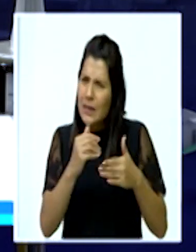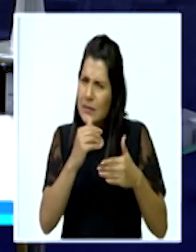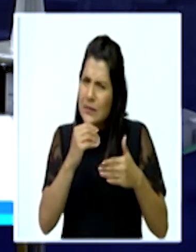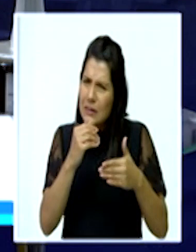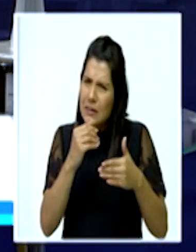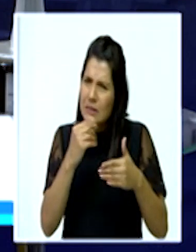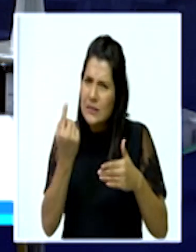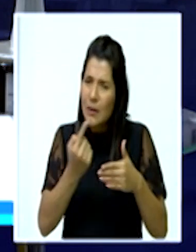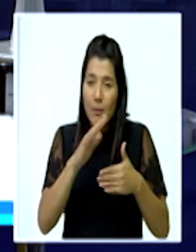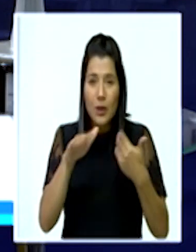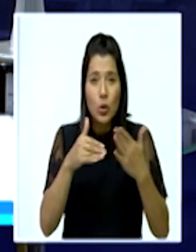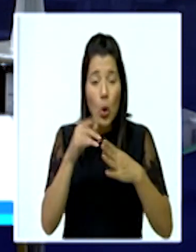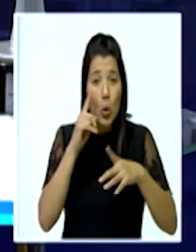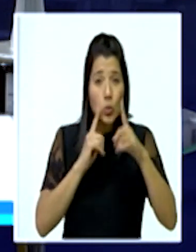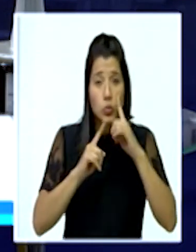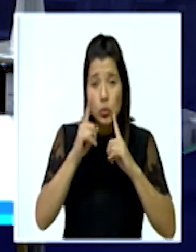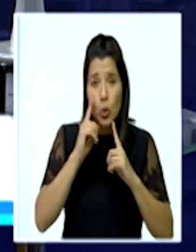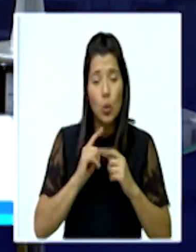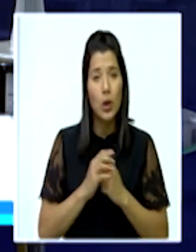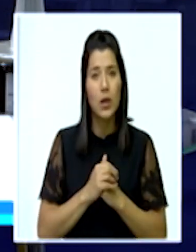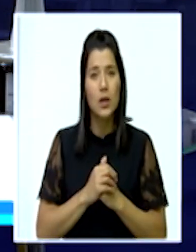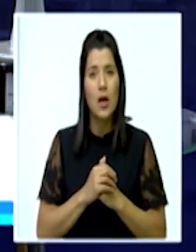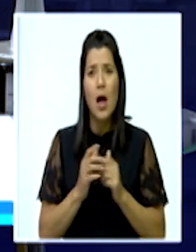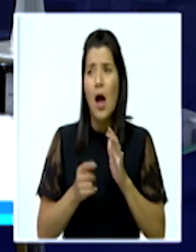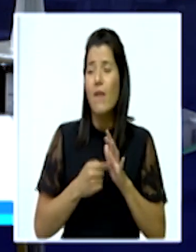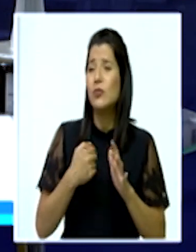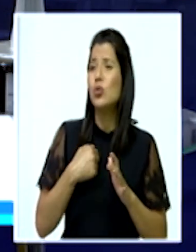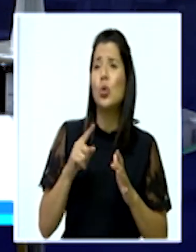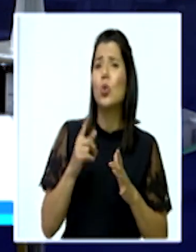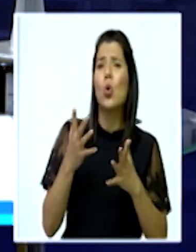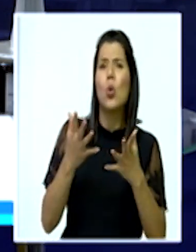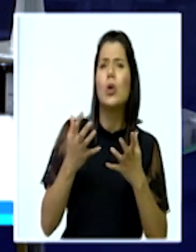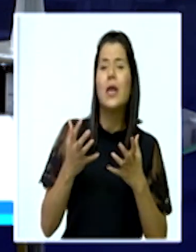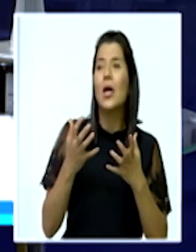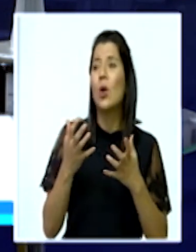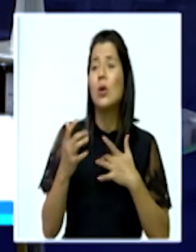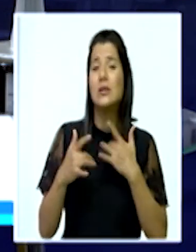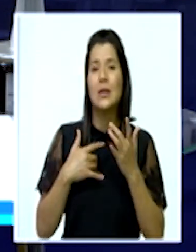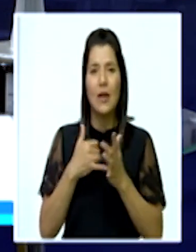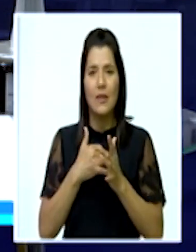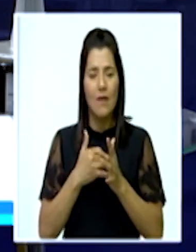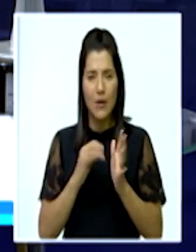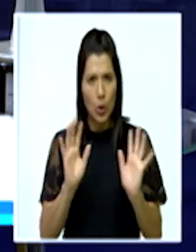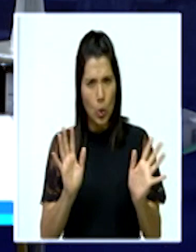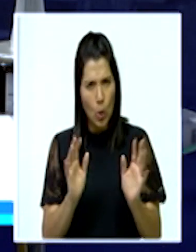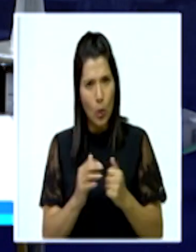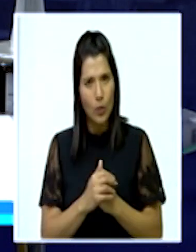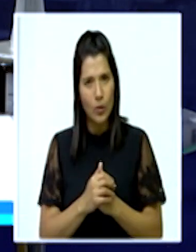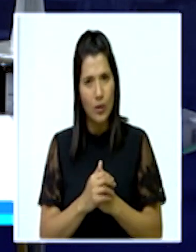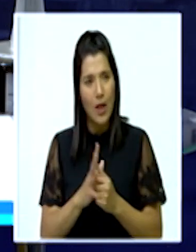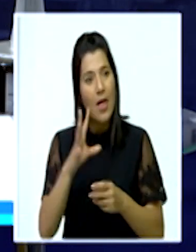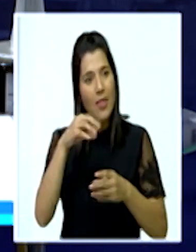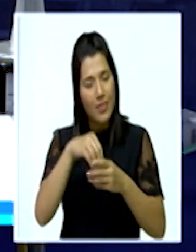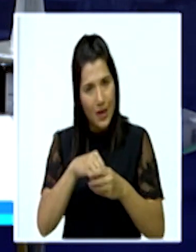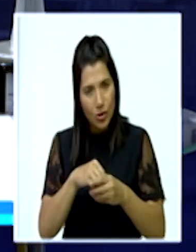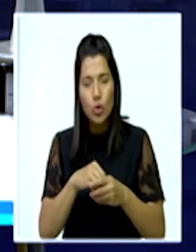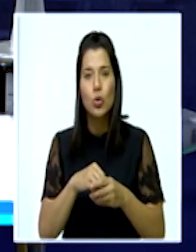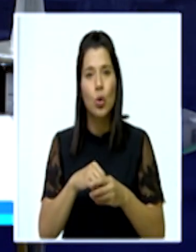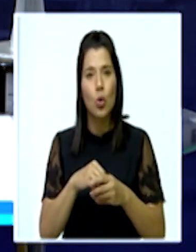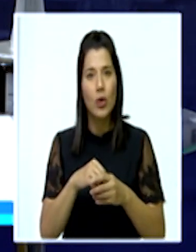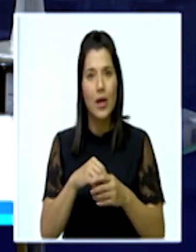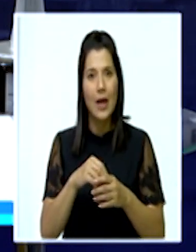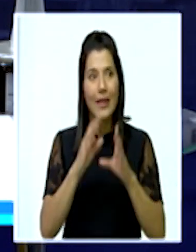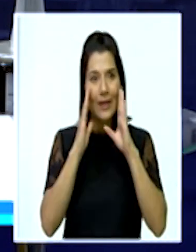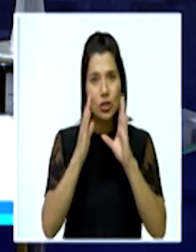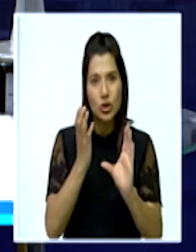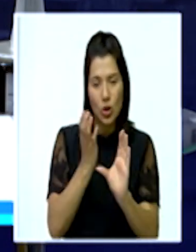Y entonces como que, ay, no quiero que mis hijos como los otros, no quiero que sean tan débiles. Yo les digo, no, parte de la terapia familiar lo que